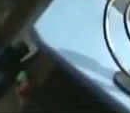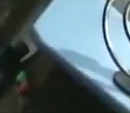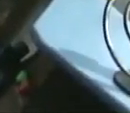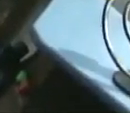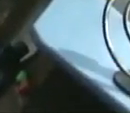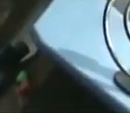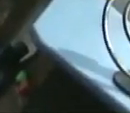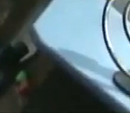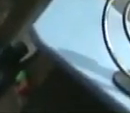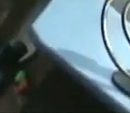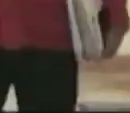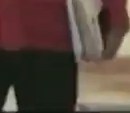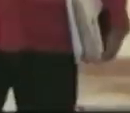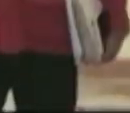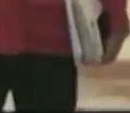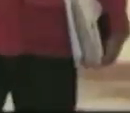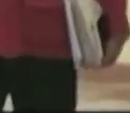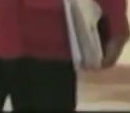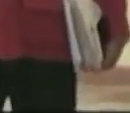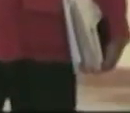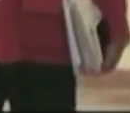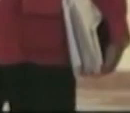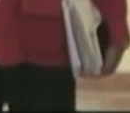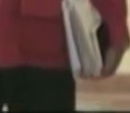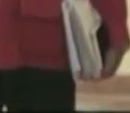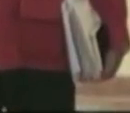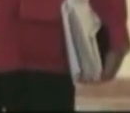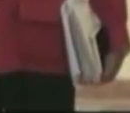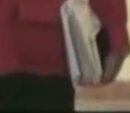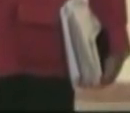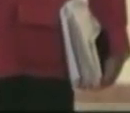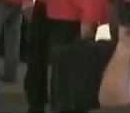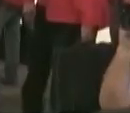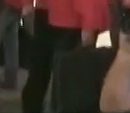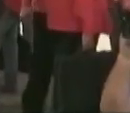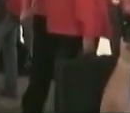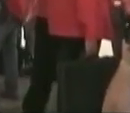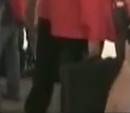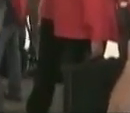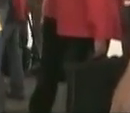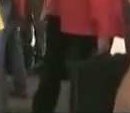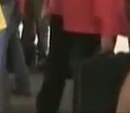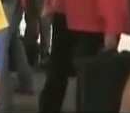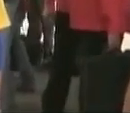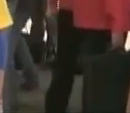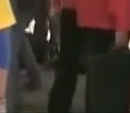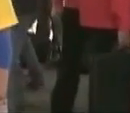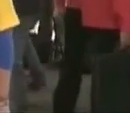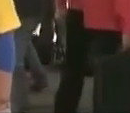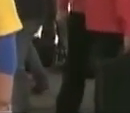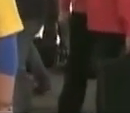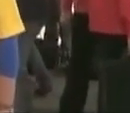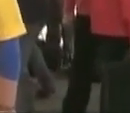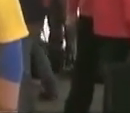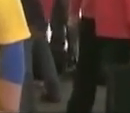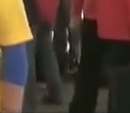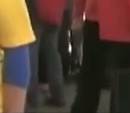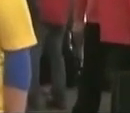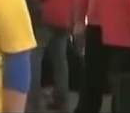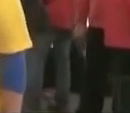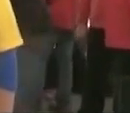capacidad para continuar al frente de la presidencia de la República, dirigiendo junto al pueblo